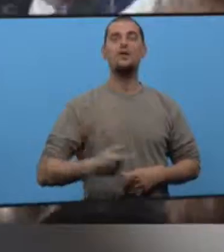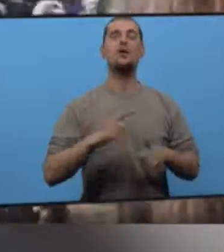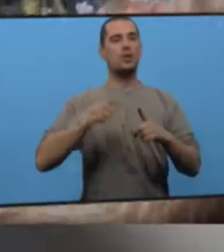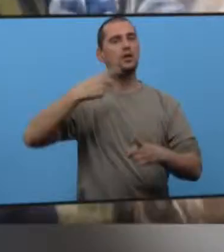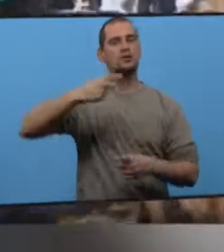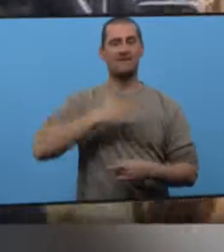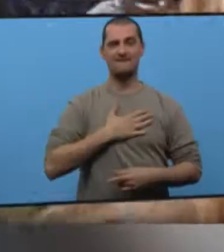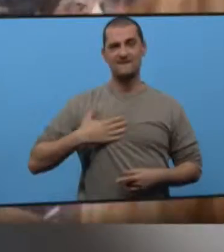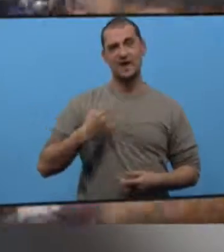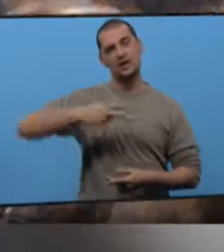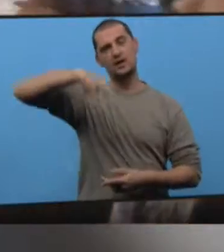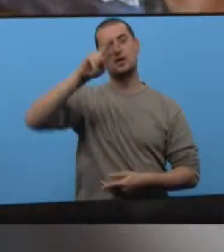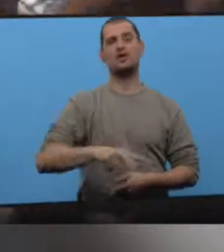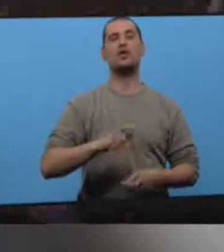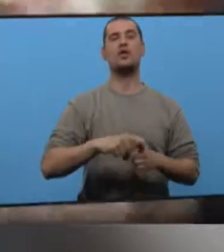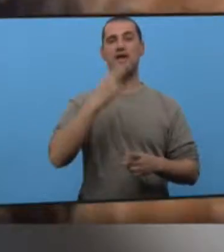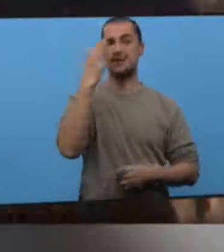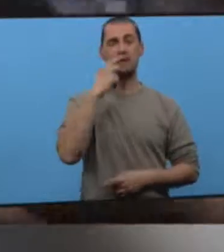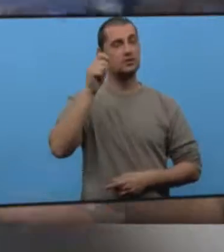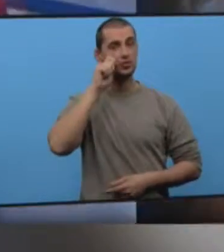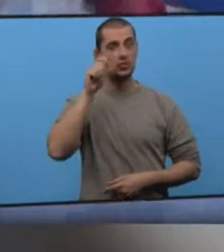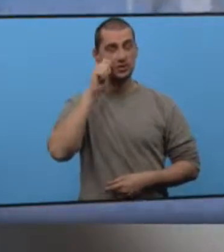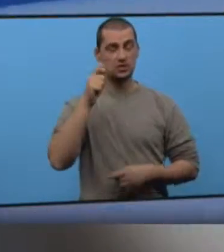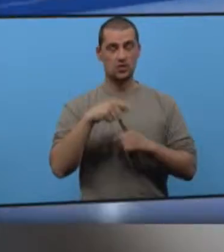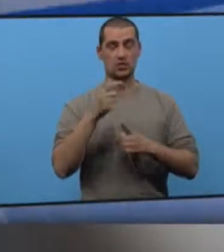Festa de Interese Turístico Nacional.